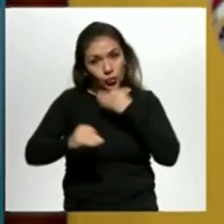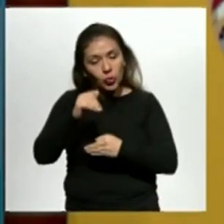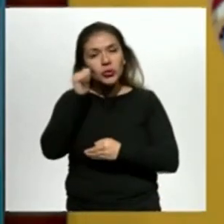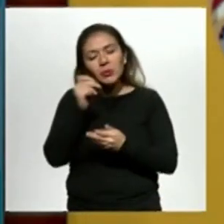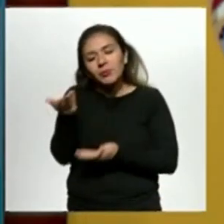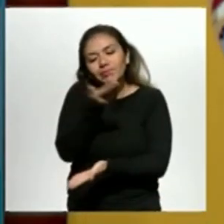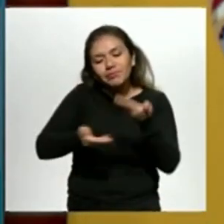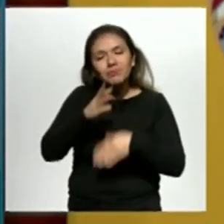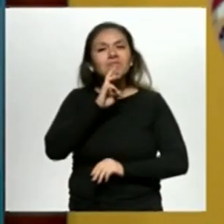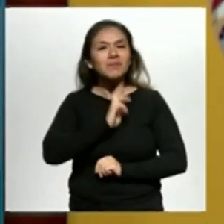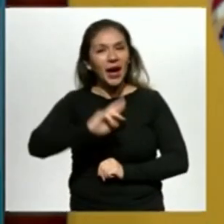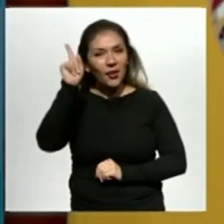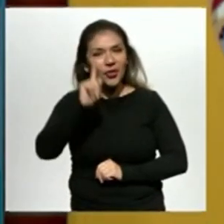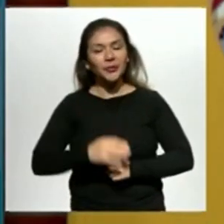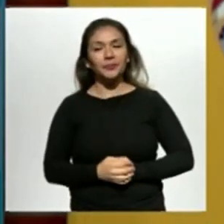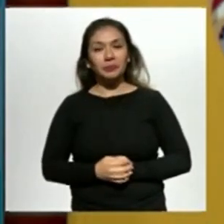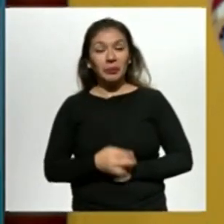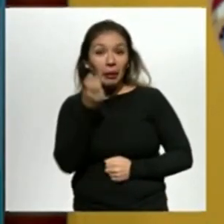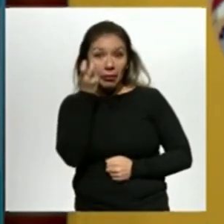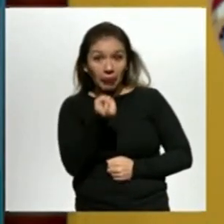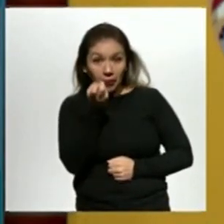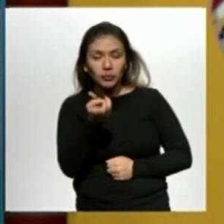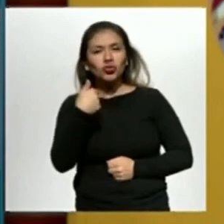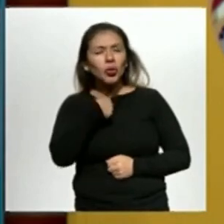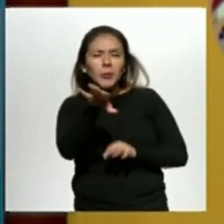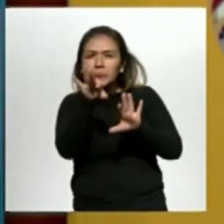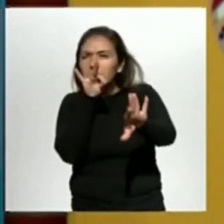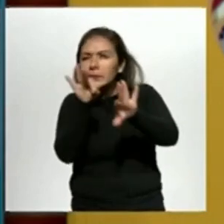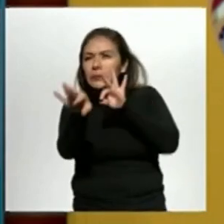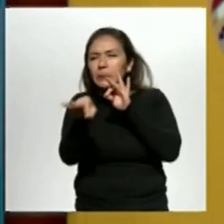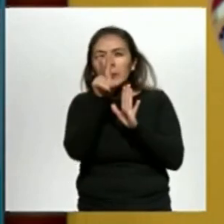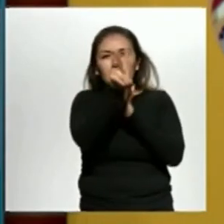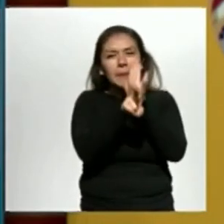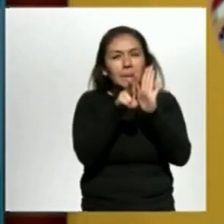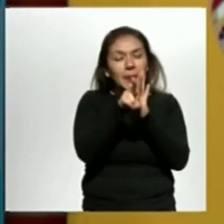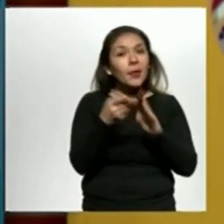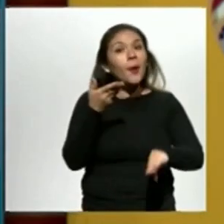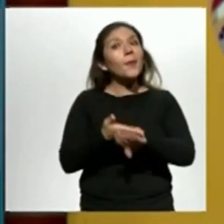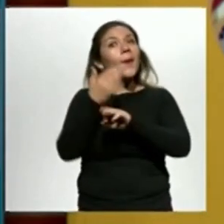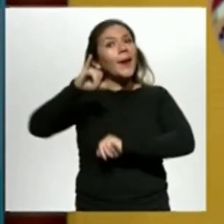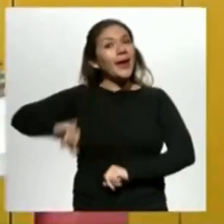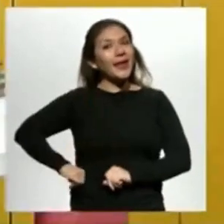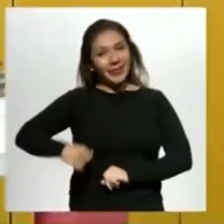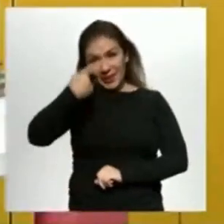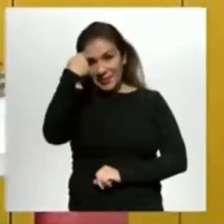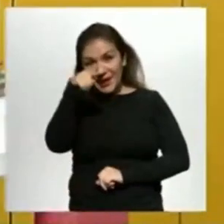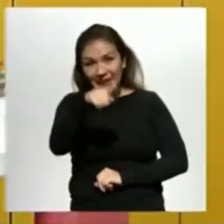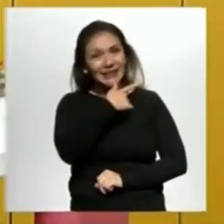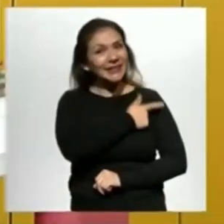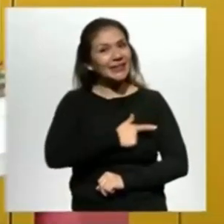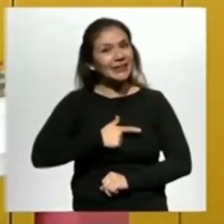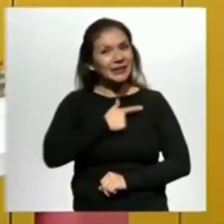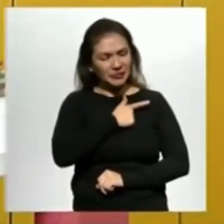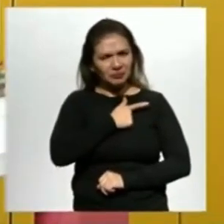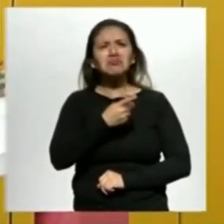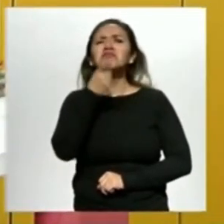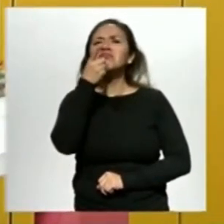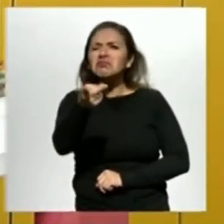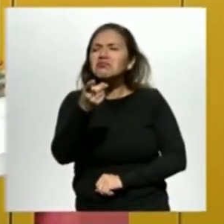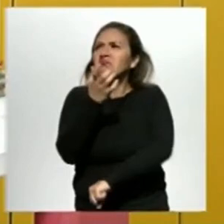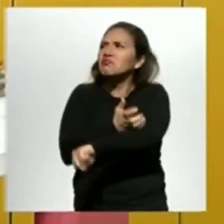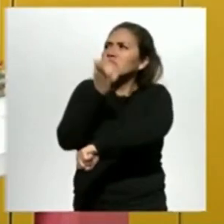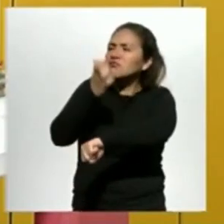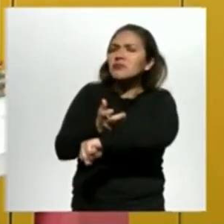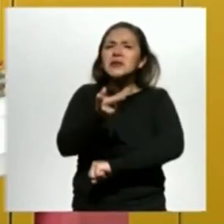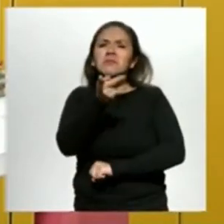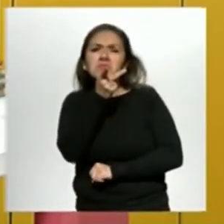mejor convivencia. Para eso, hemos seleccionado unos videos muy interesantes para ti. Pide a un adulto, papá, mamá